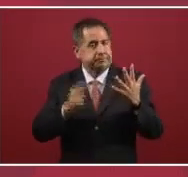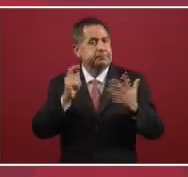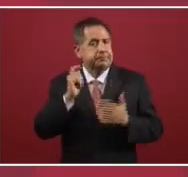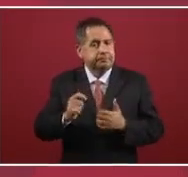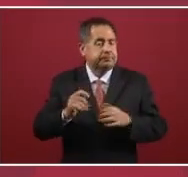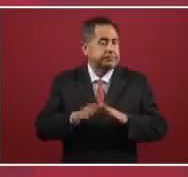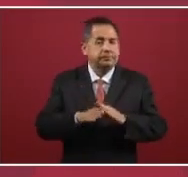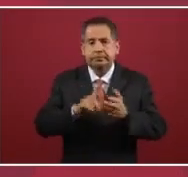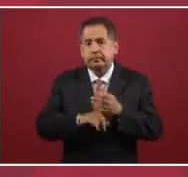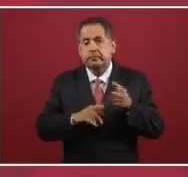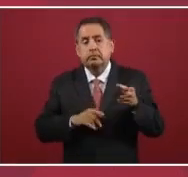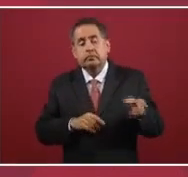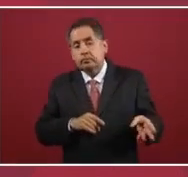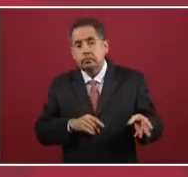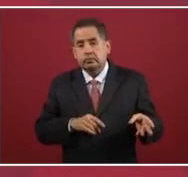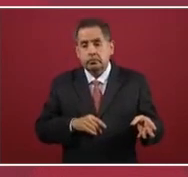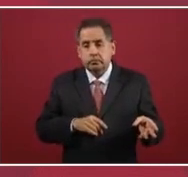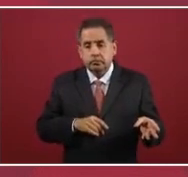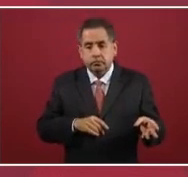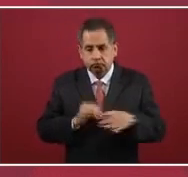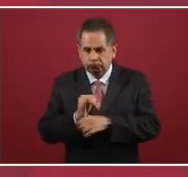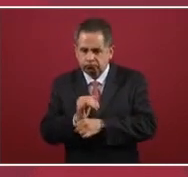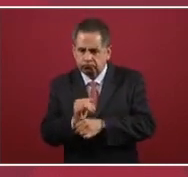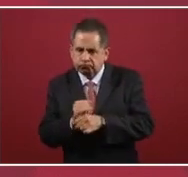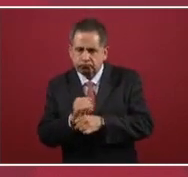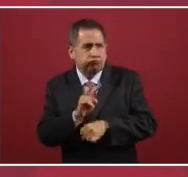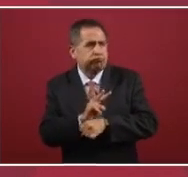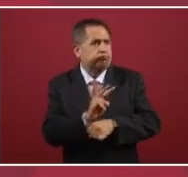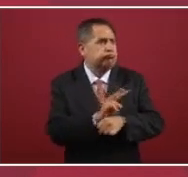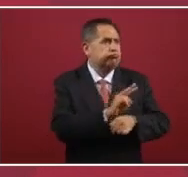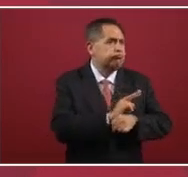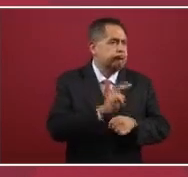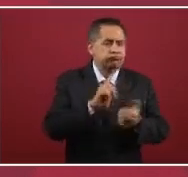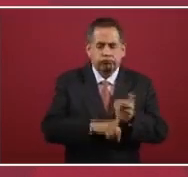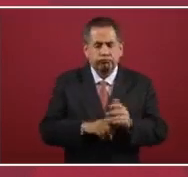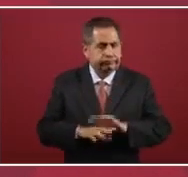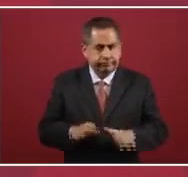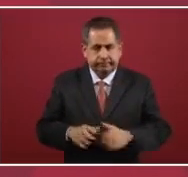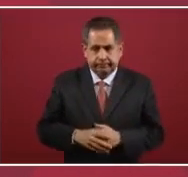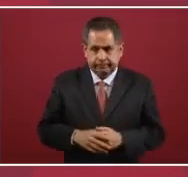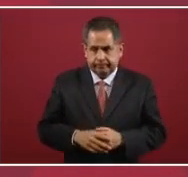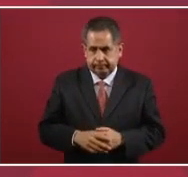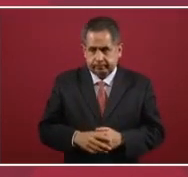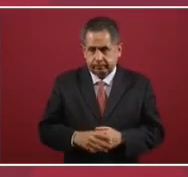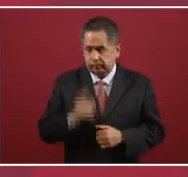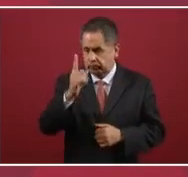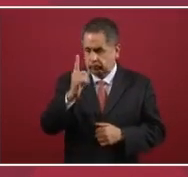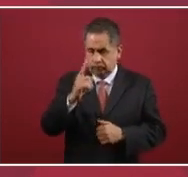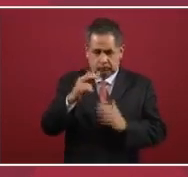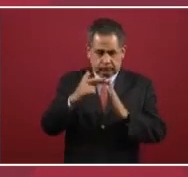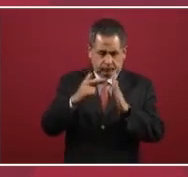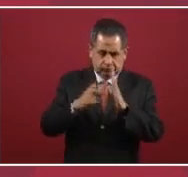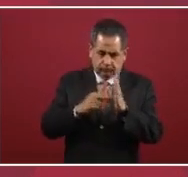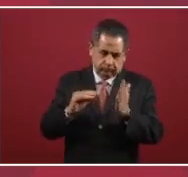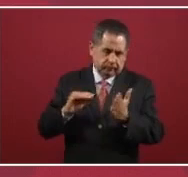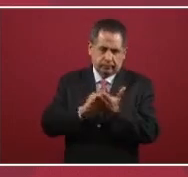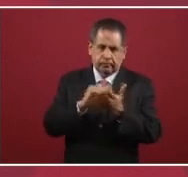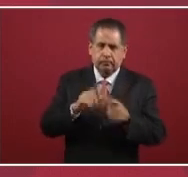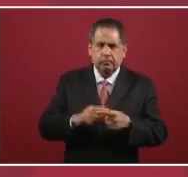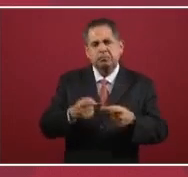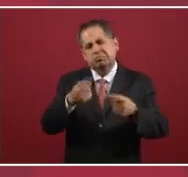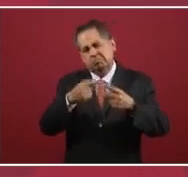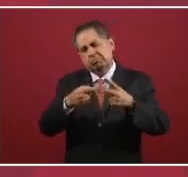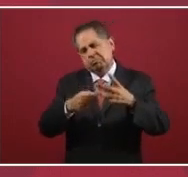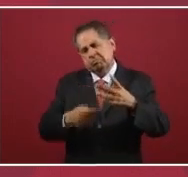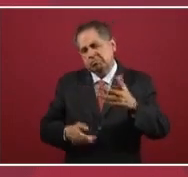con la inspección en las calles. Una medida entre otras. Y desde